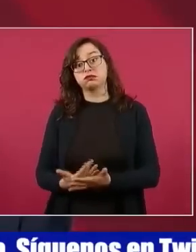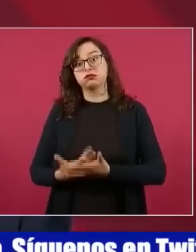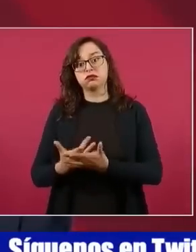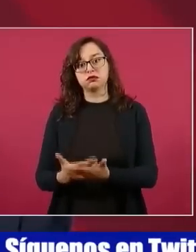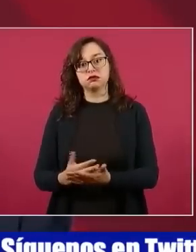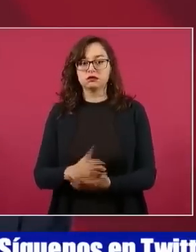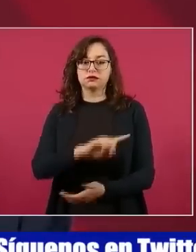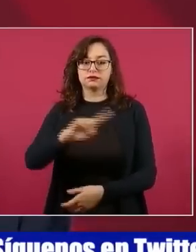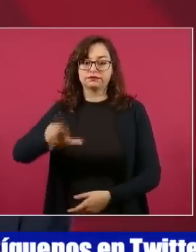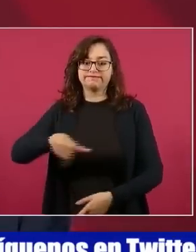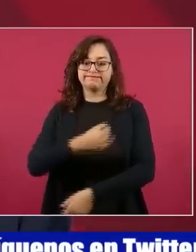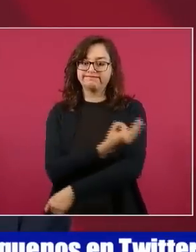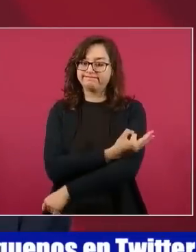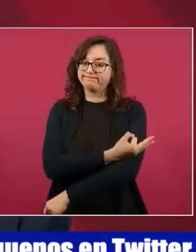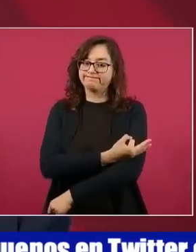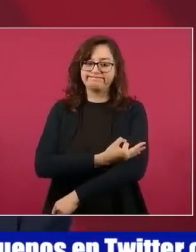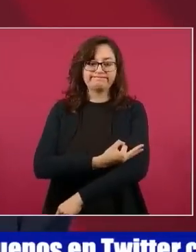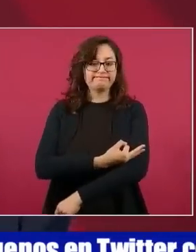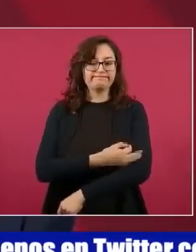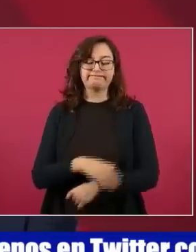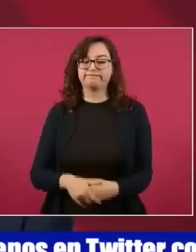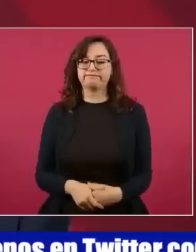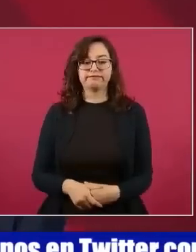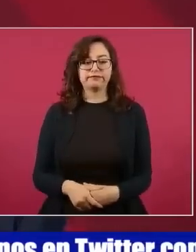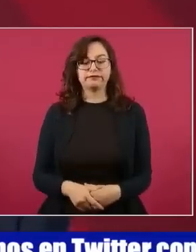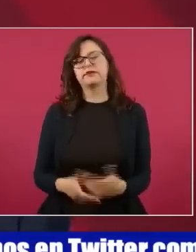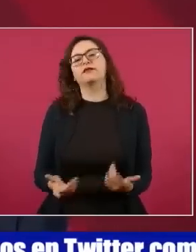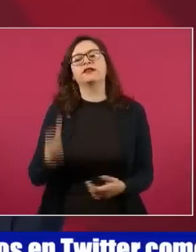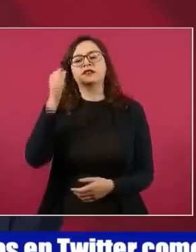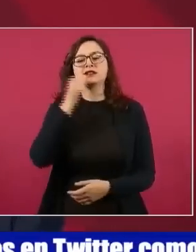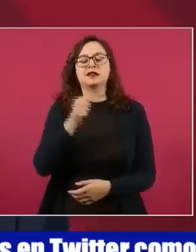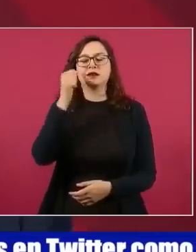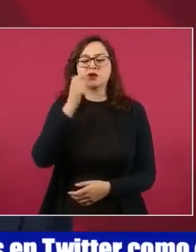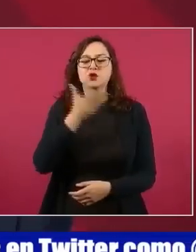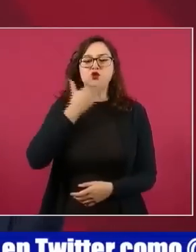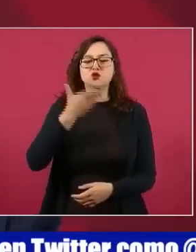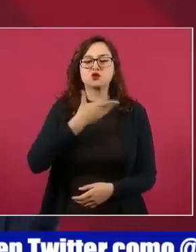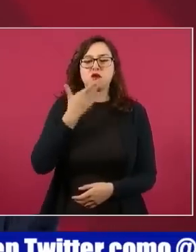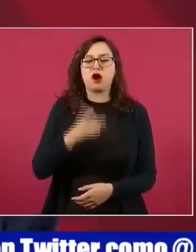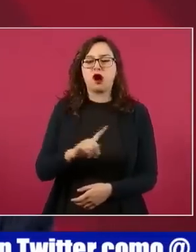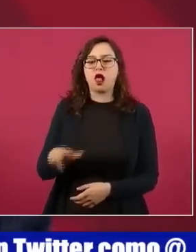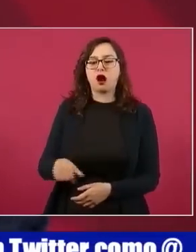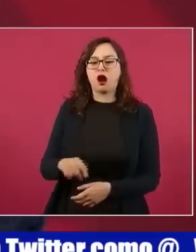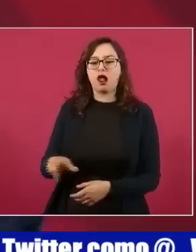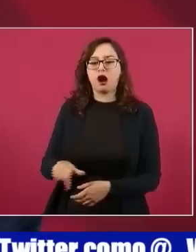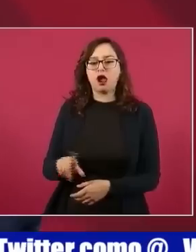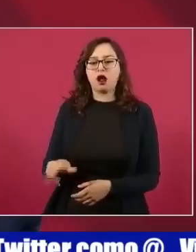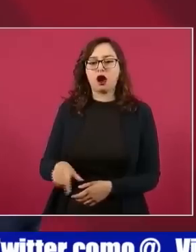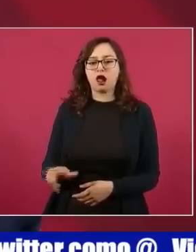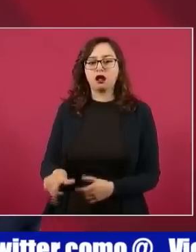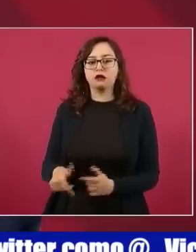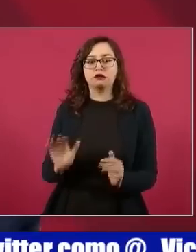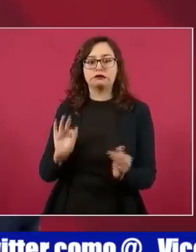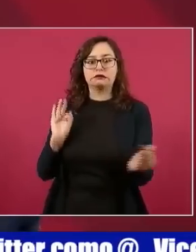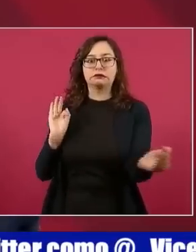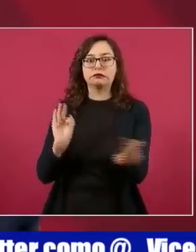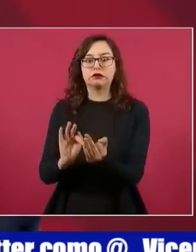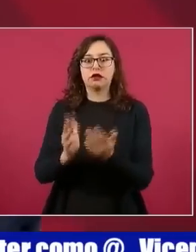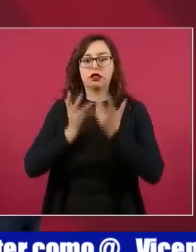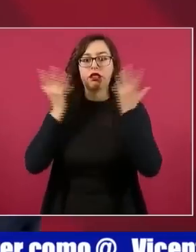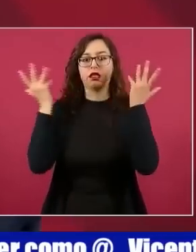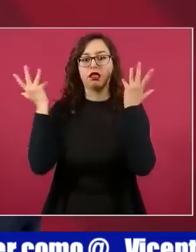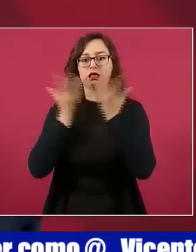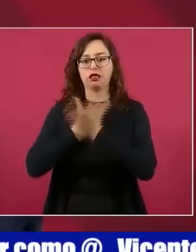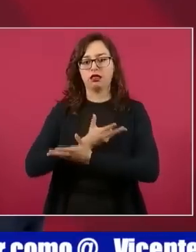y gozan de tremendos sueldazos. Ricardo Sheffield, titular de la Procuraduría Federal del Consumidor, de la